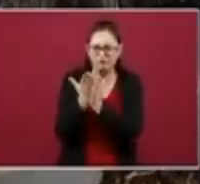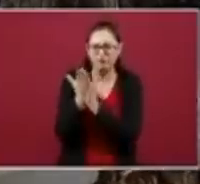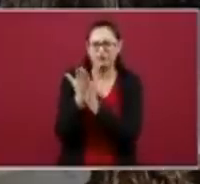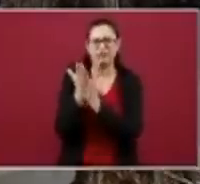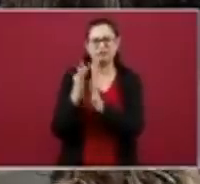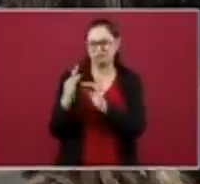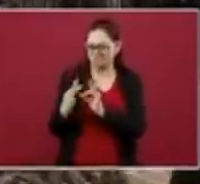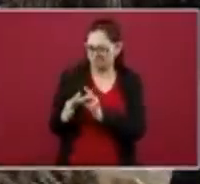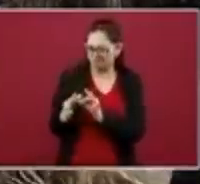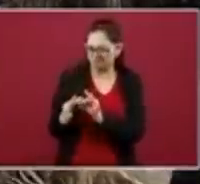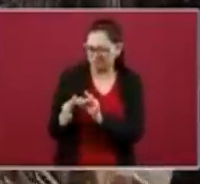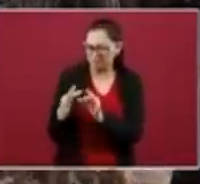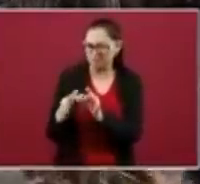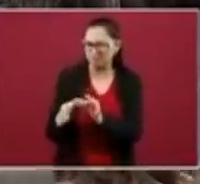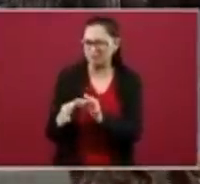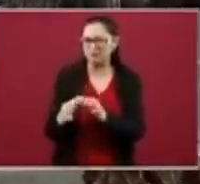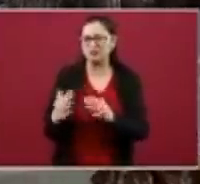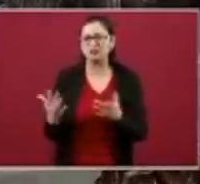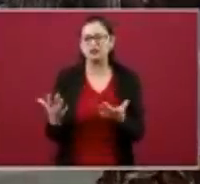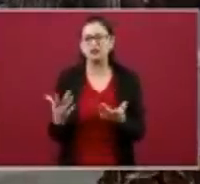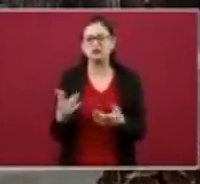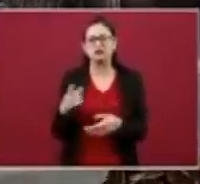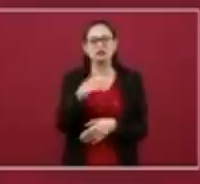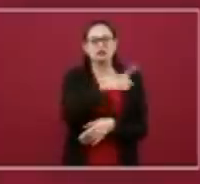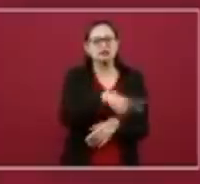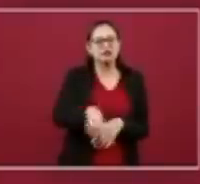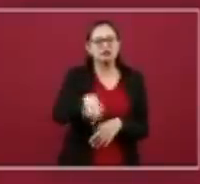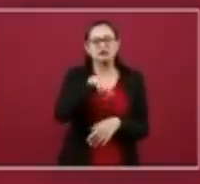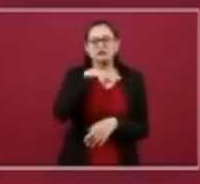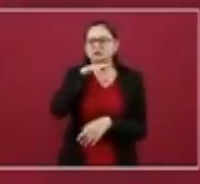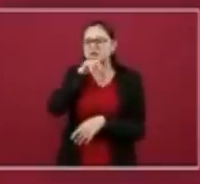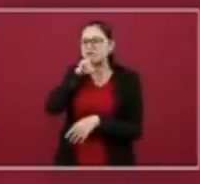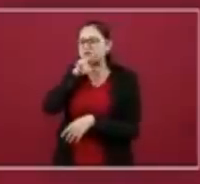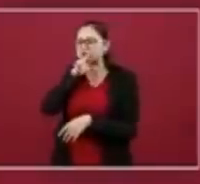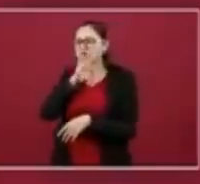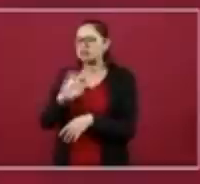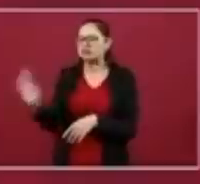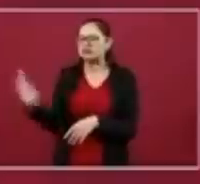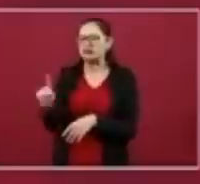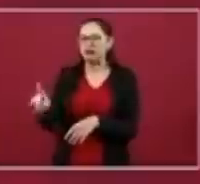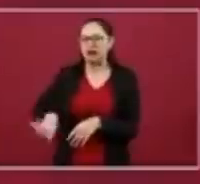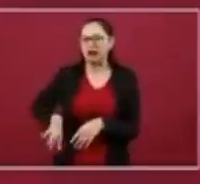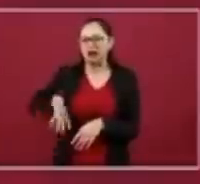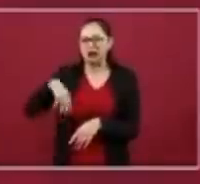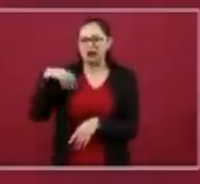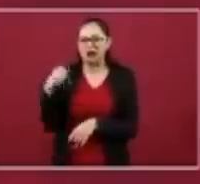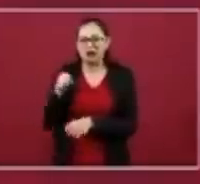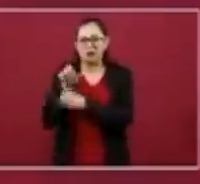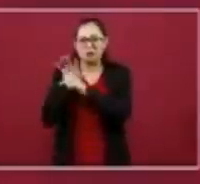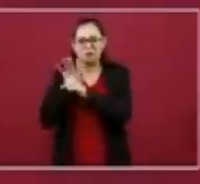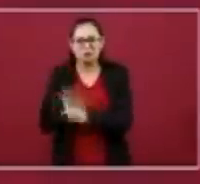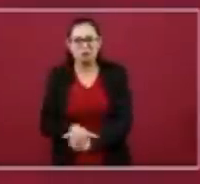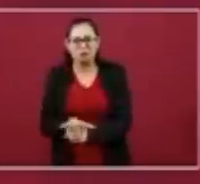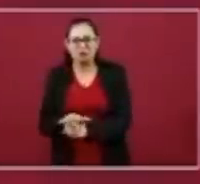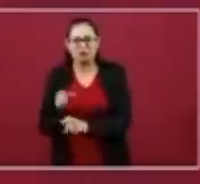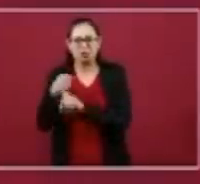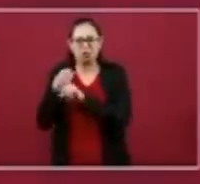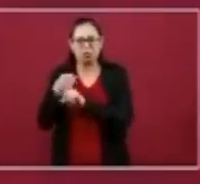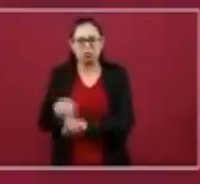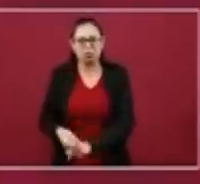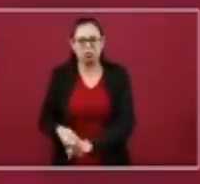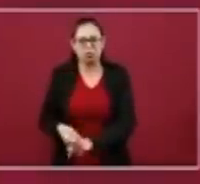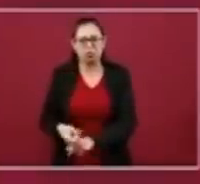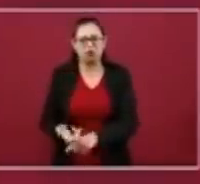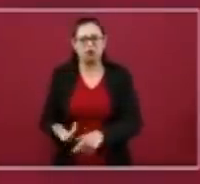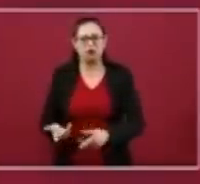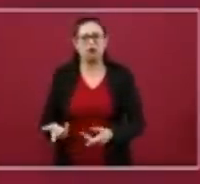preocupación de algunos es que pueden haber excesos, que hemos